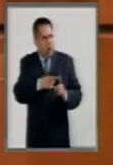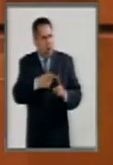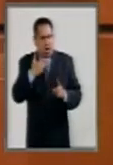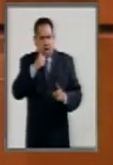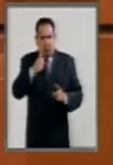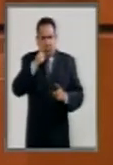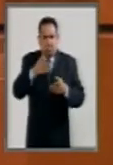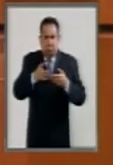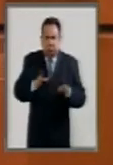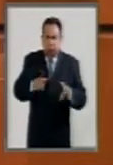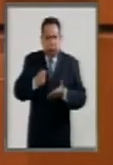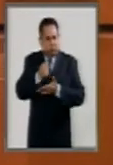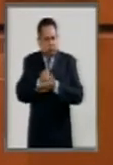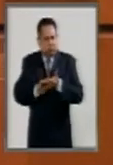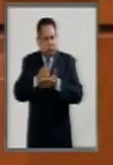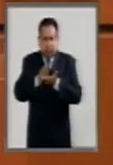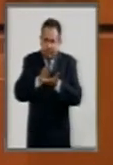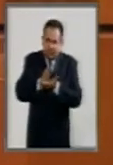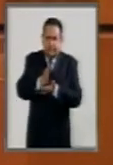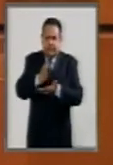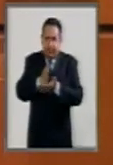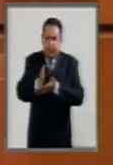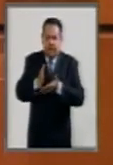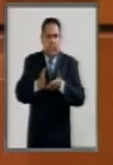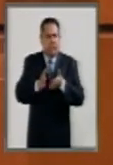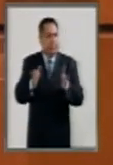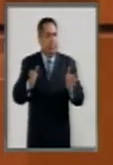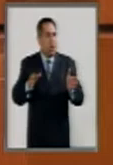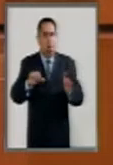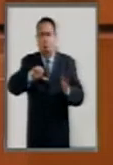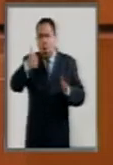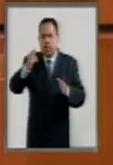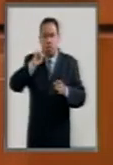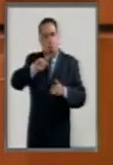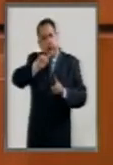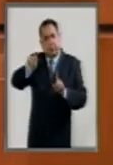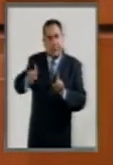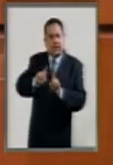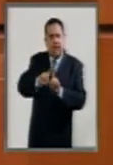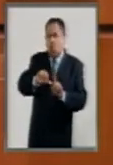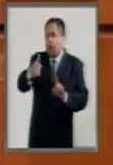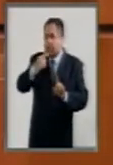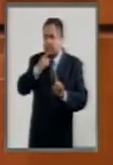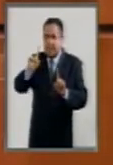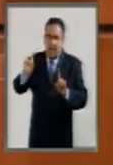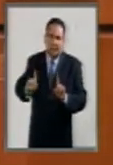abierto un trecho importante para que otras mujeres, otras niñas